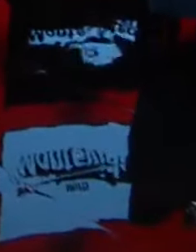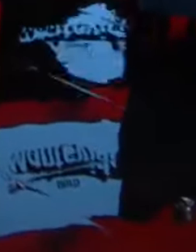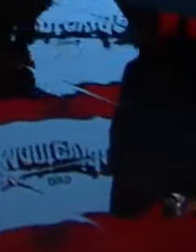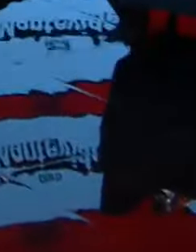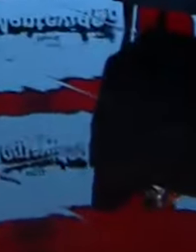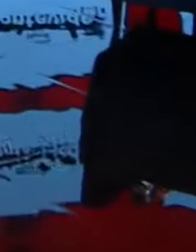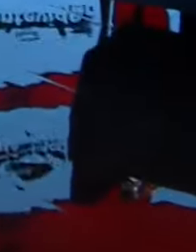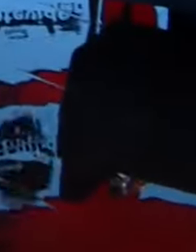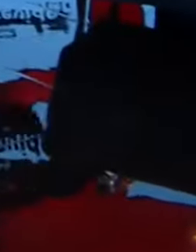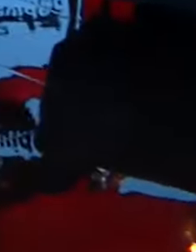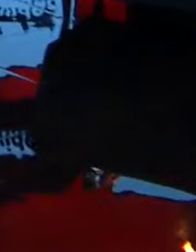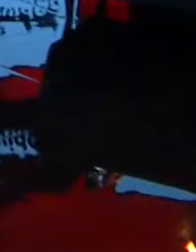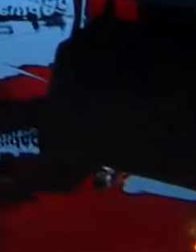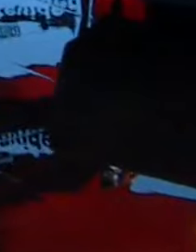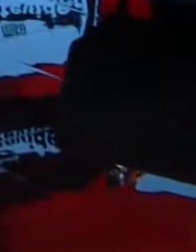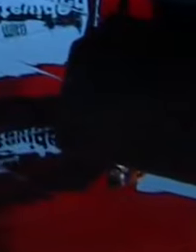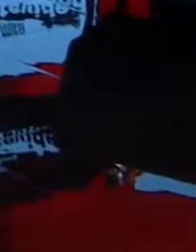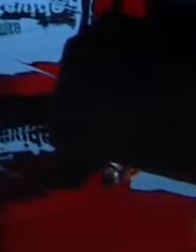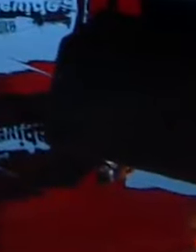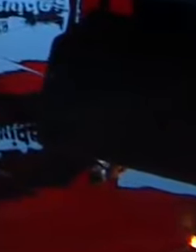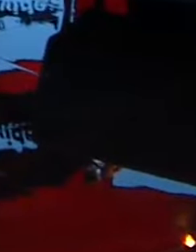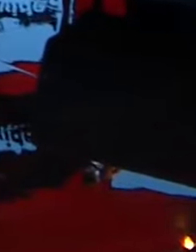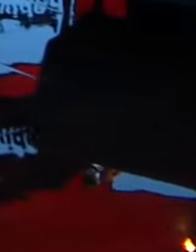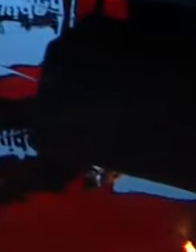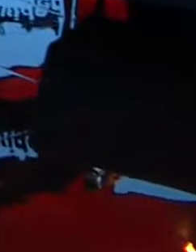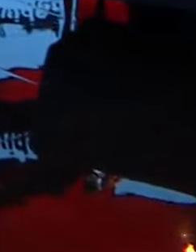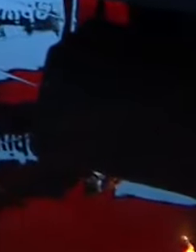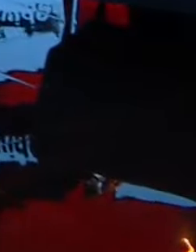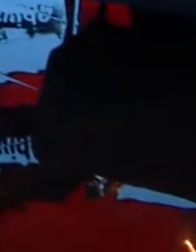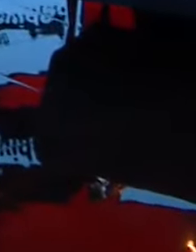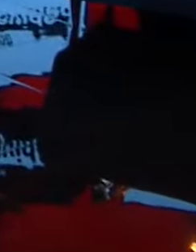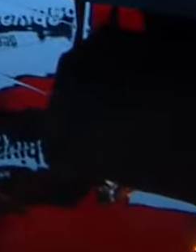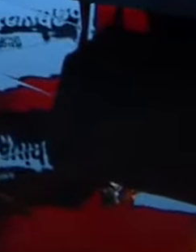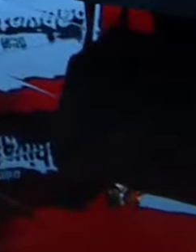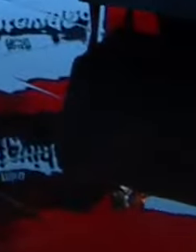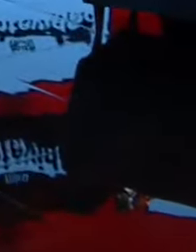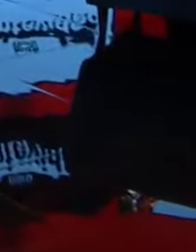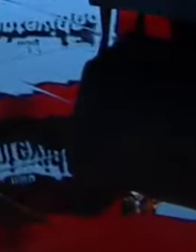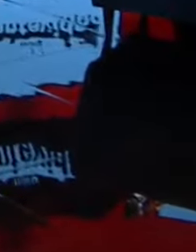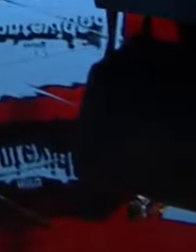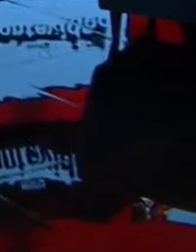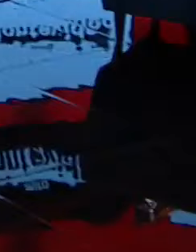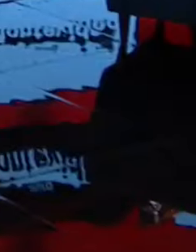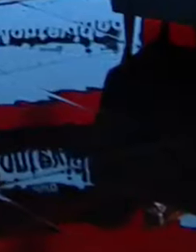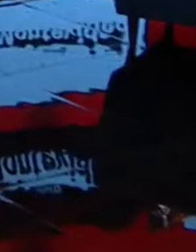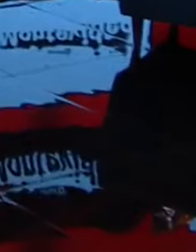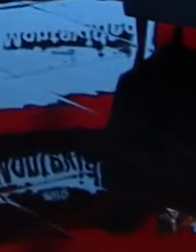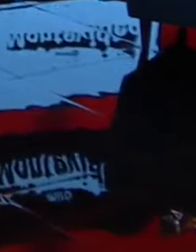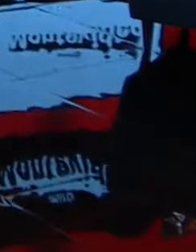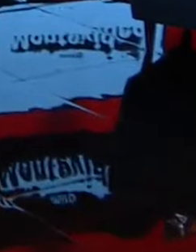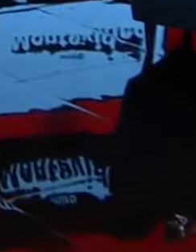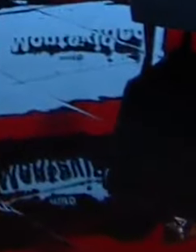a la cámara porque somos gente profesional, pero la tengo acá nomás, a metros. Estamos hablando de Charlie, que acaba de sacar disco el mes